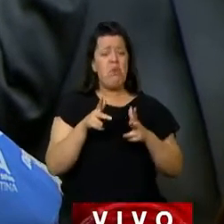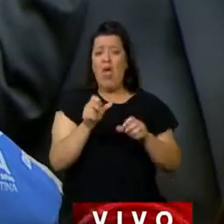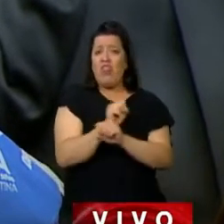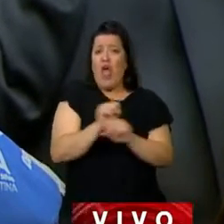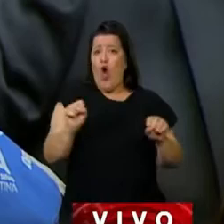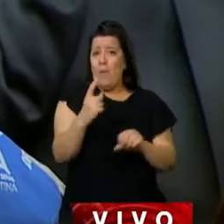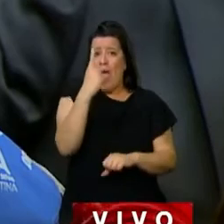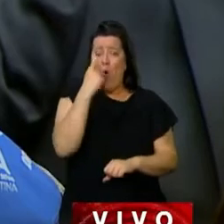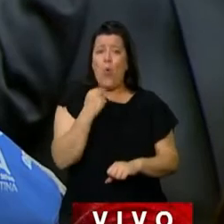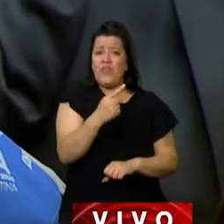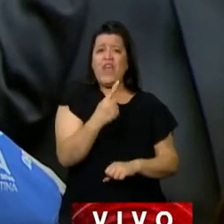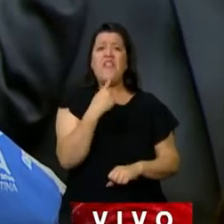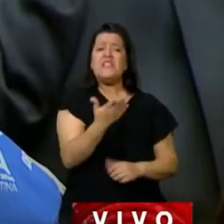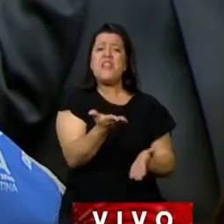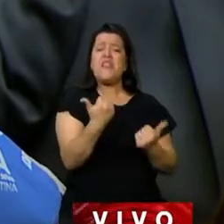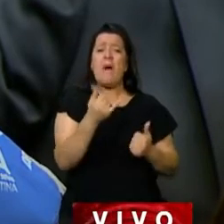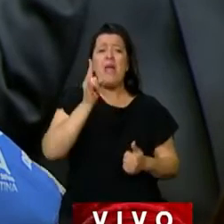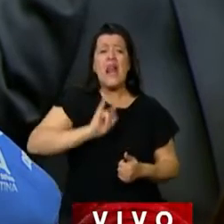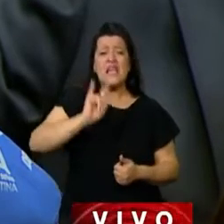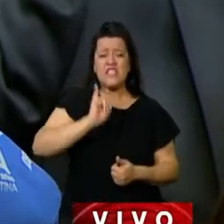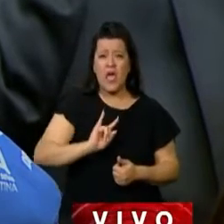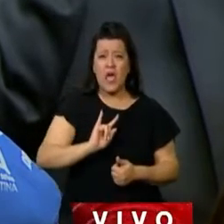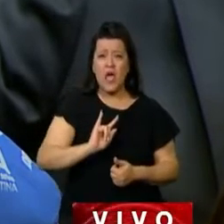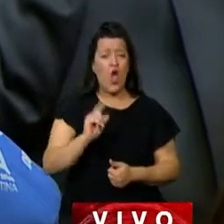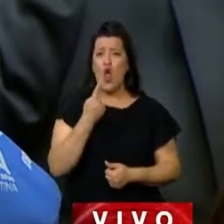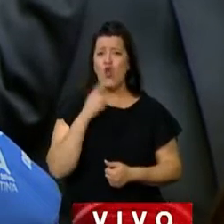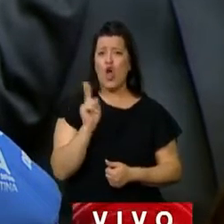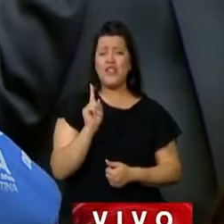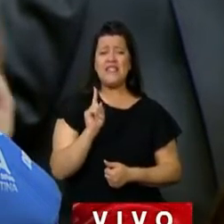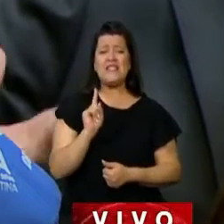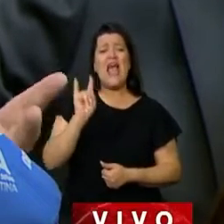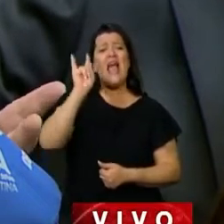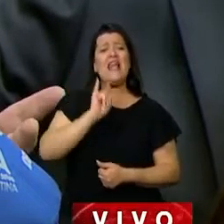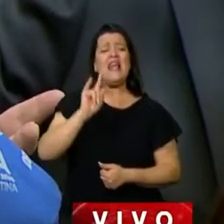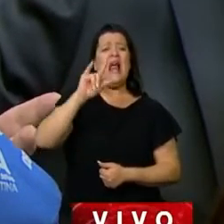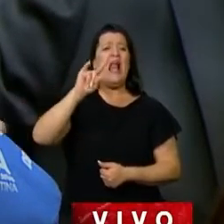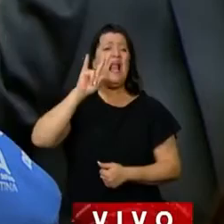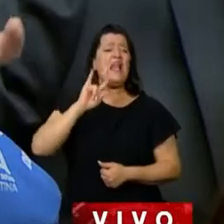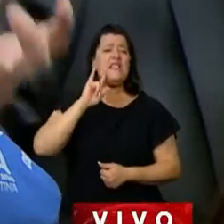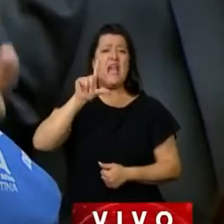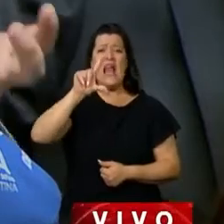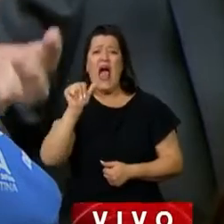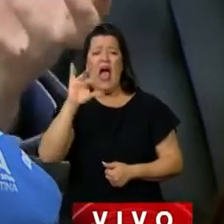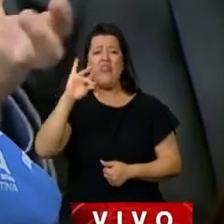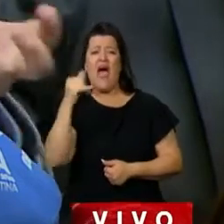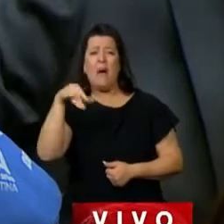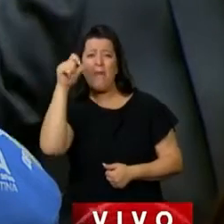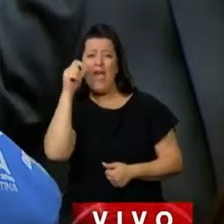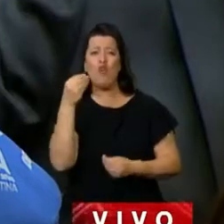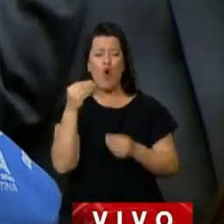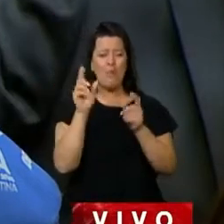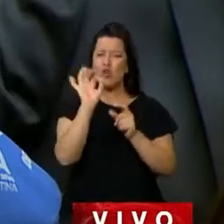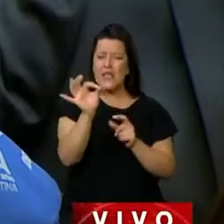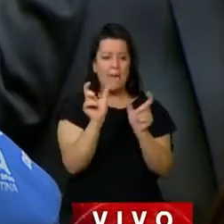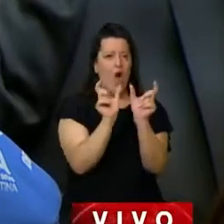un día dame la leche y no leche la dame? ¿De dónde sacó que las palabras tienen